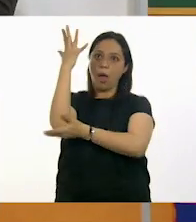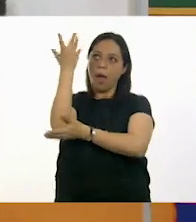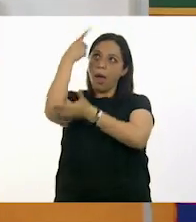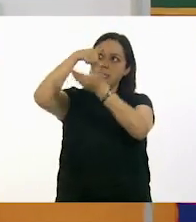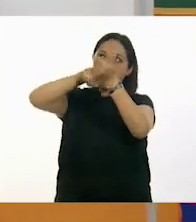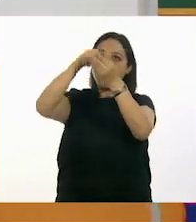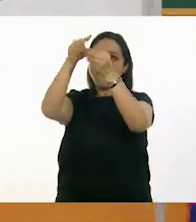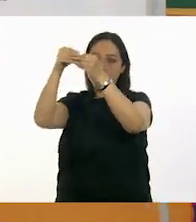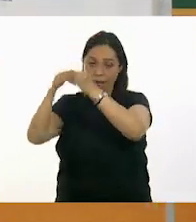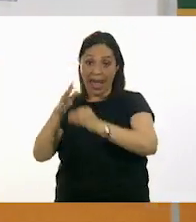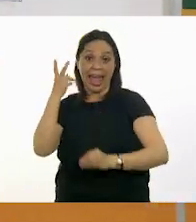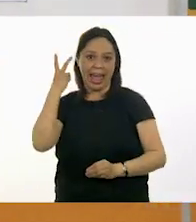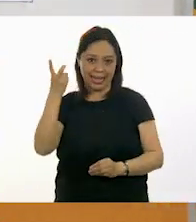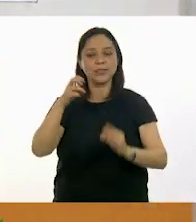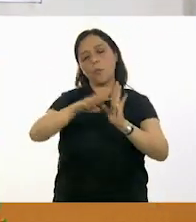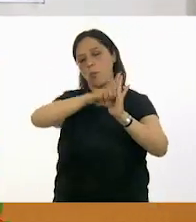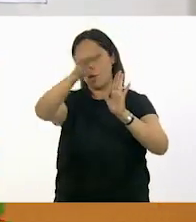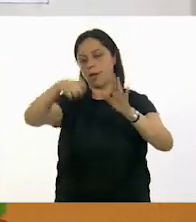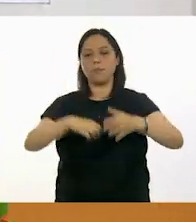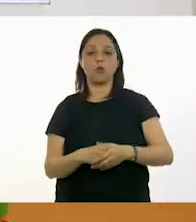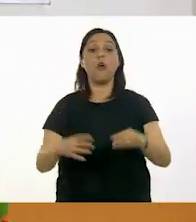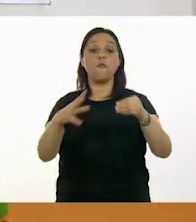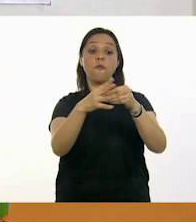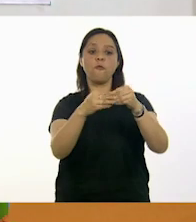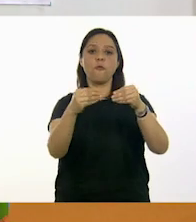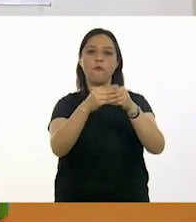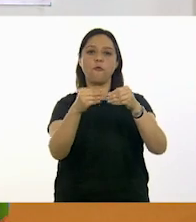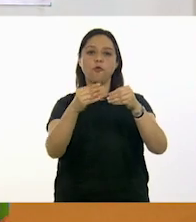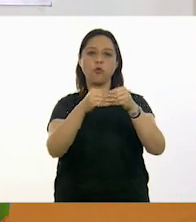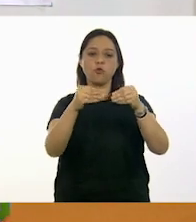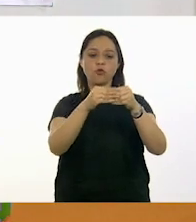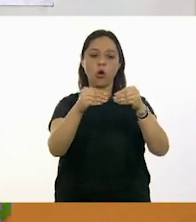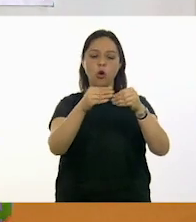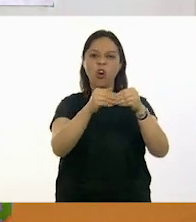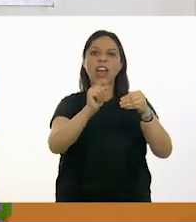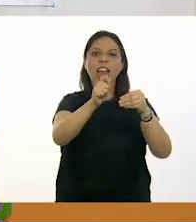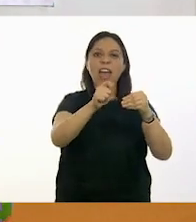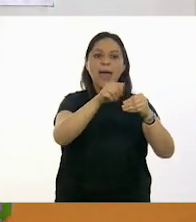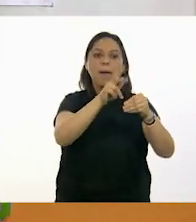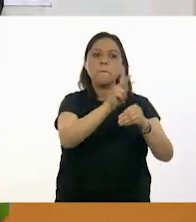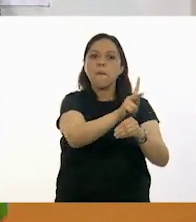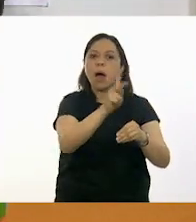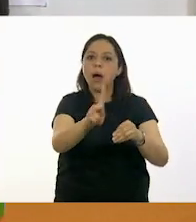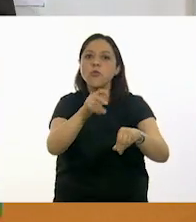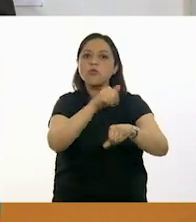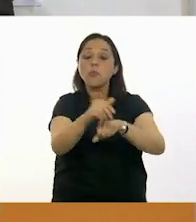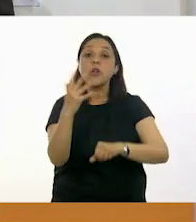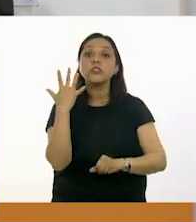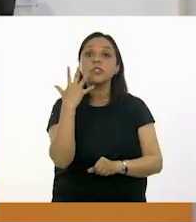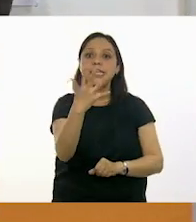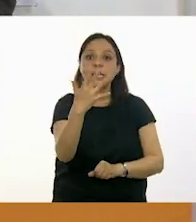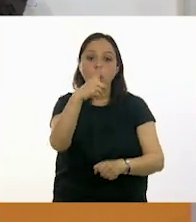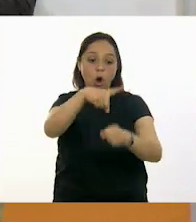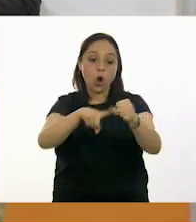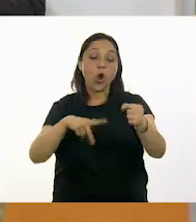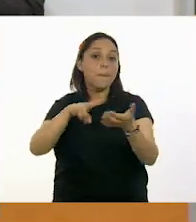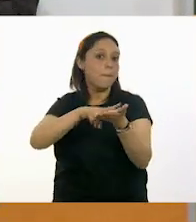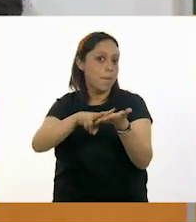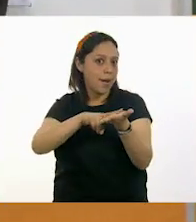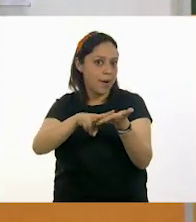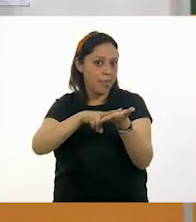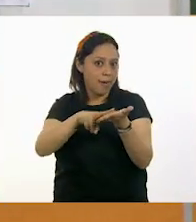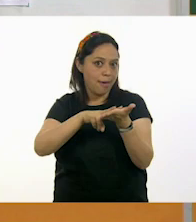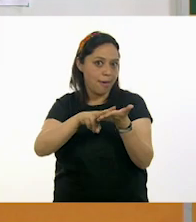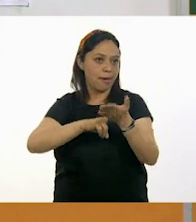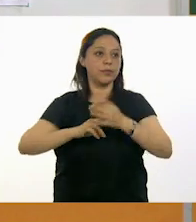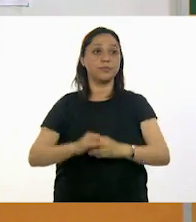ejemplo, yo puedo tener el fruto que tiene la silueta del número 5 y es de color verde. Ese fruto